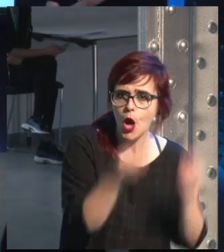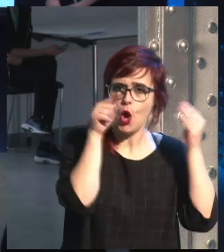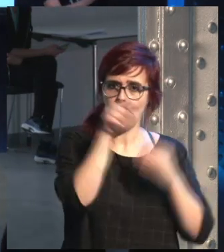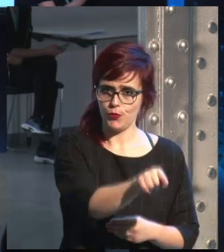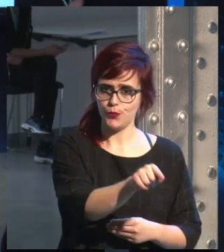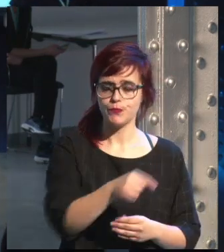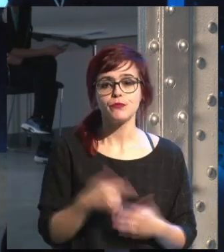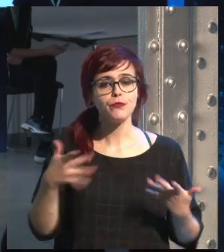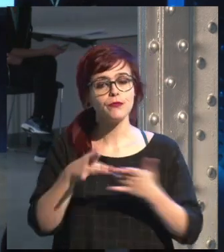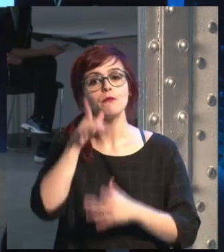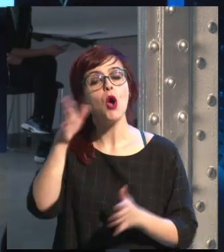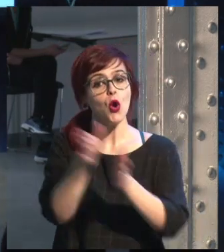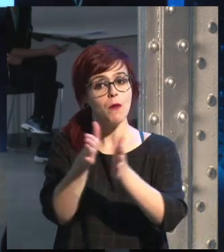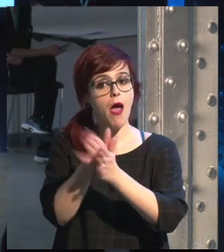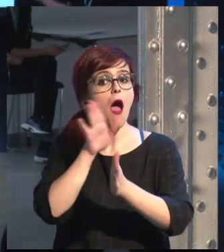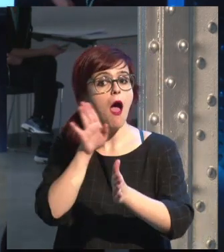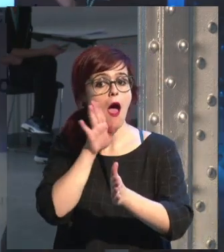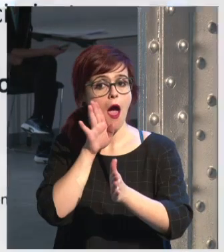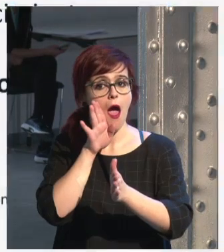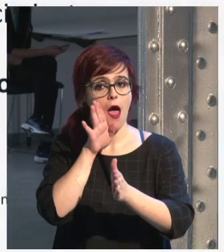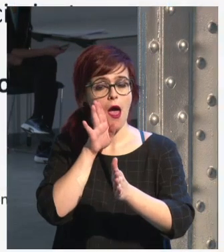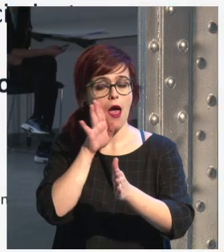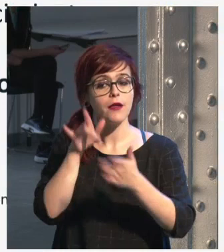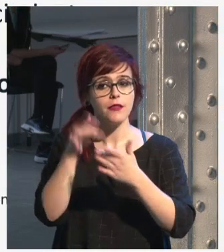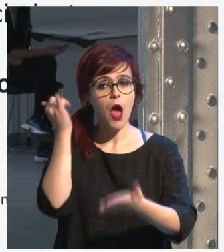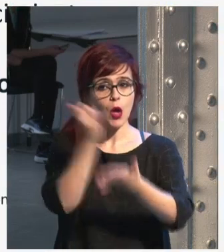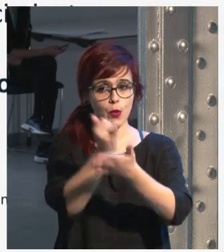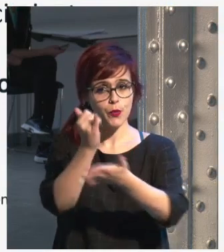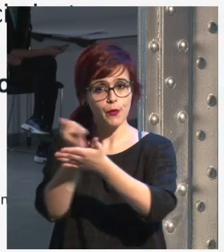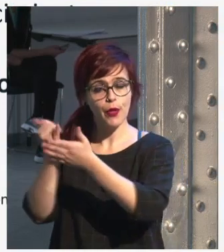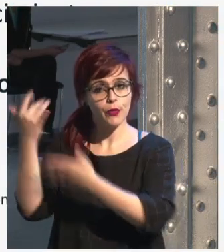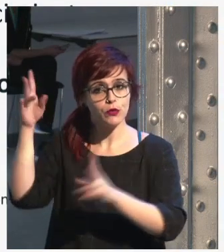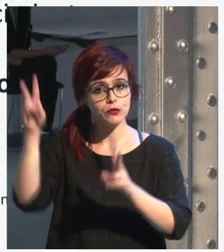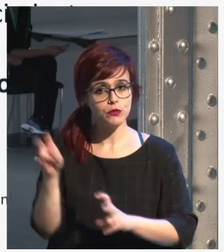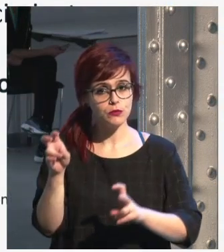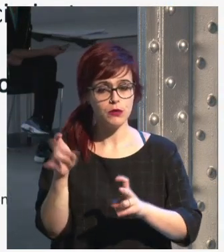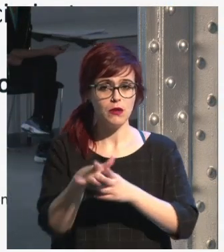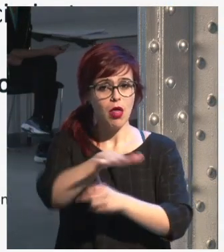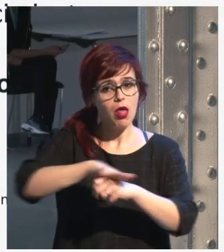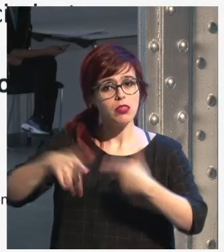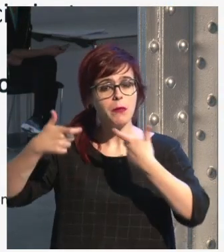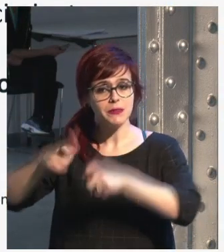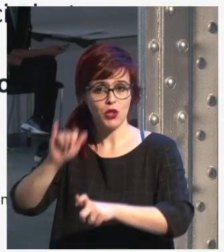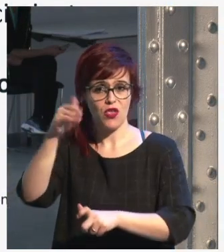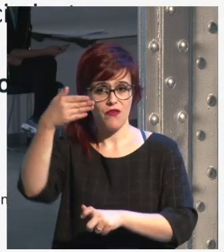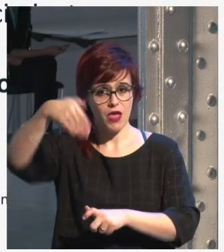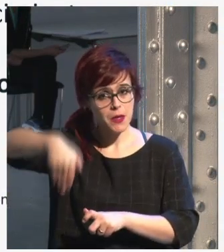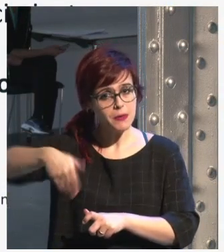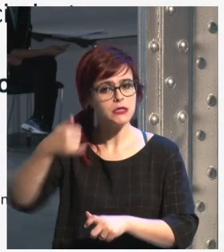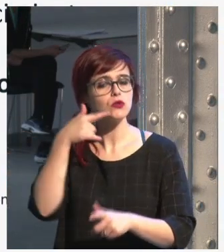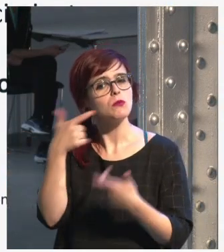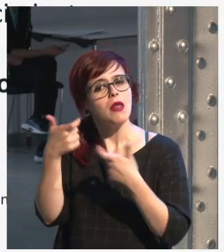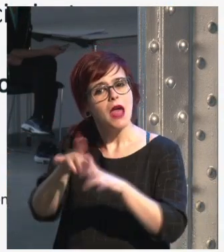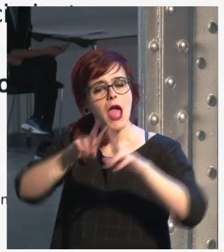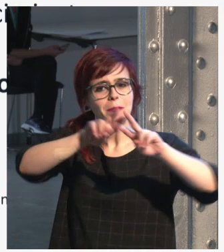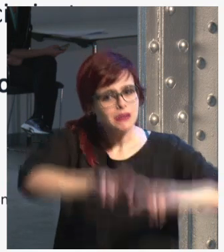demostrado, como ha dicho también mi compañero antes, se ha probado ya, en este caso un departamento de investigación de IBM, que impartir